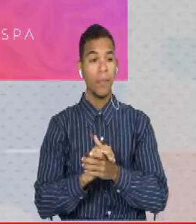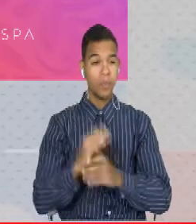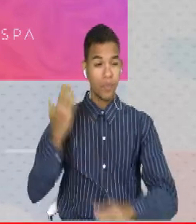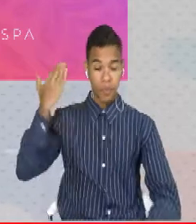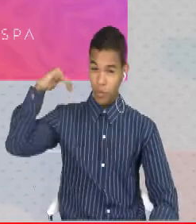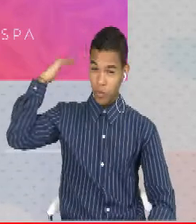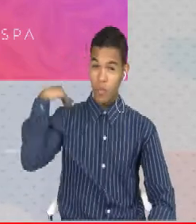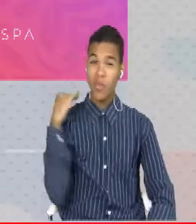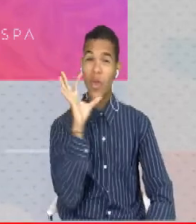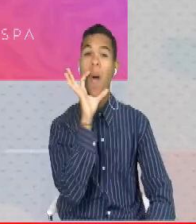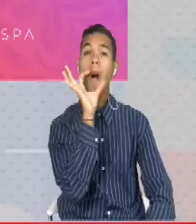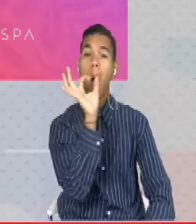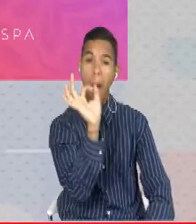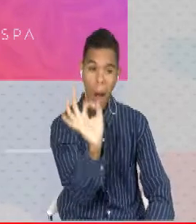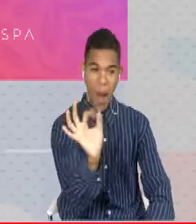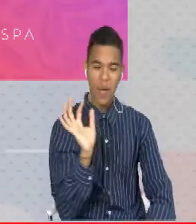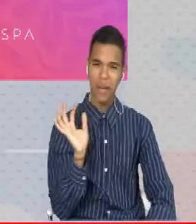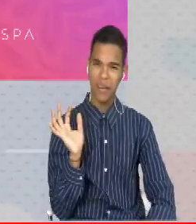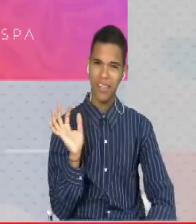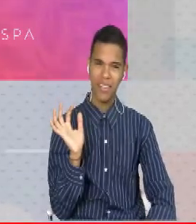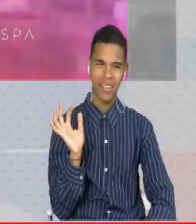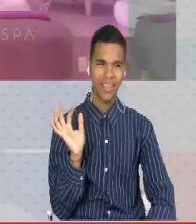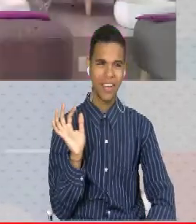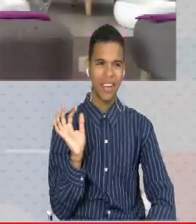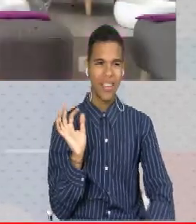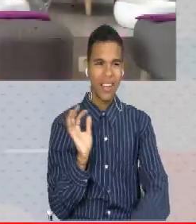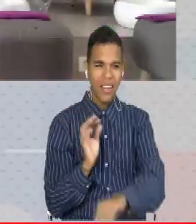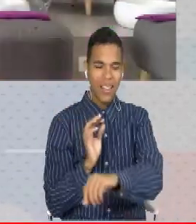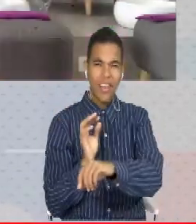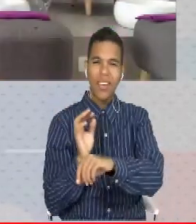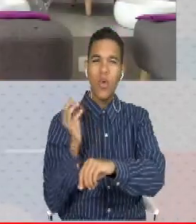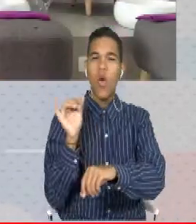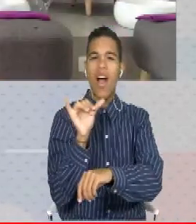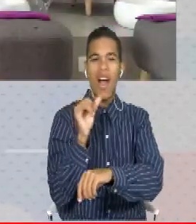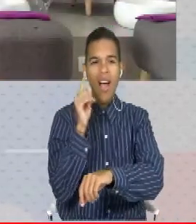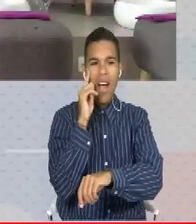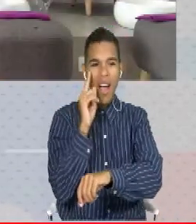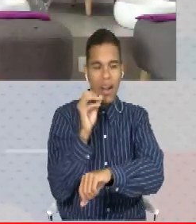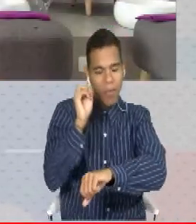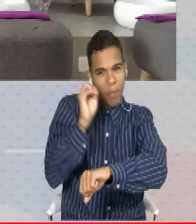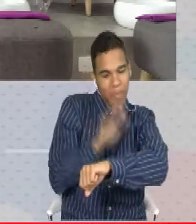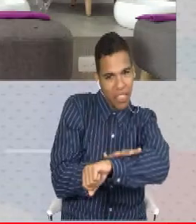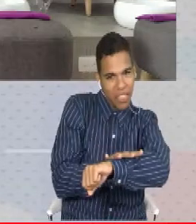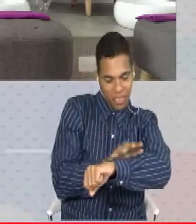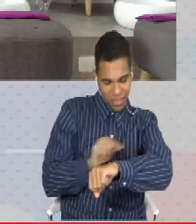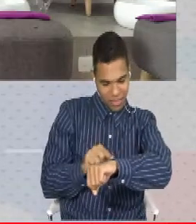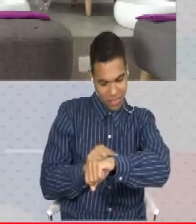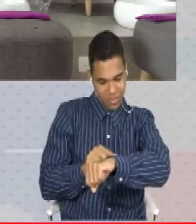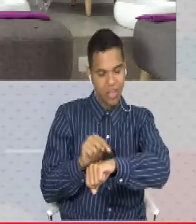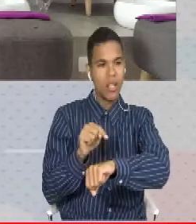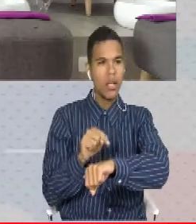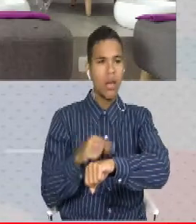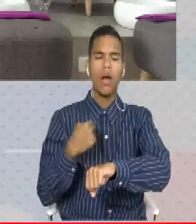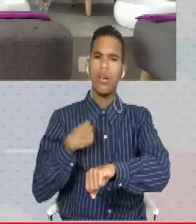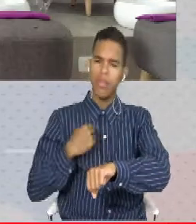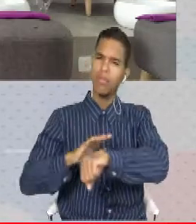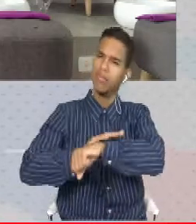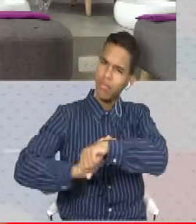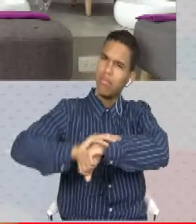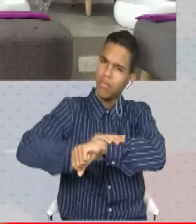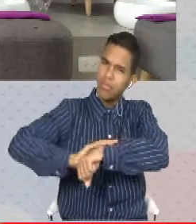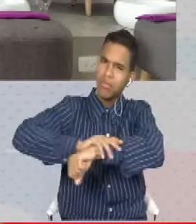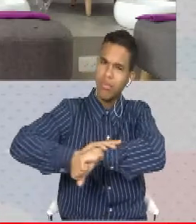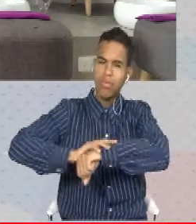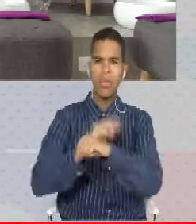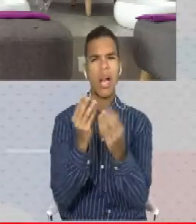cliente hombre que nos llamó muchísimo la atención porque él tenía una manchita y decía, wow, esto sí funciona porque tengo la mancha un poco más clara. Y dijo, voy